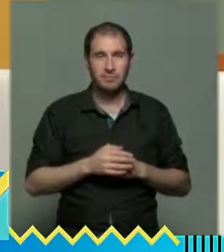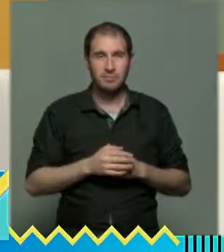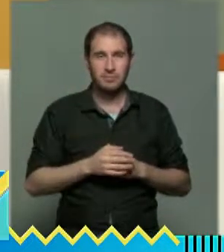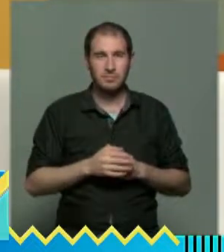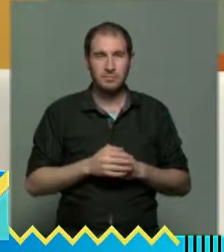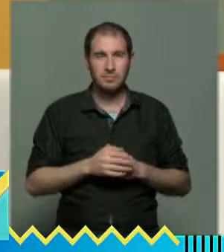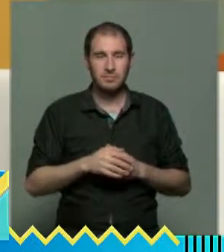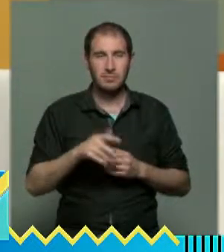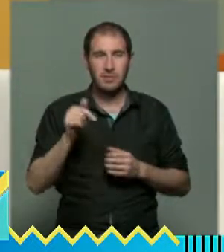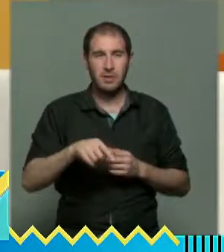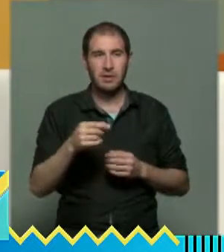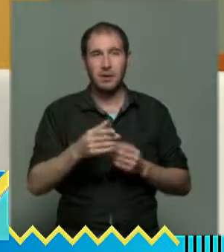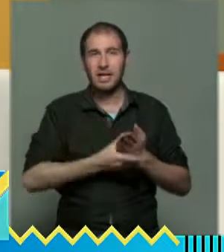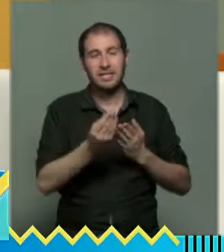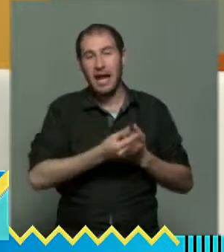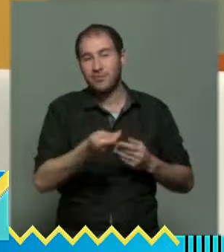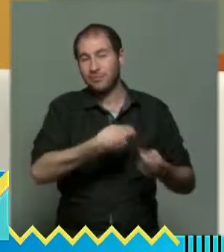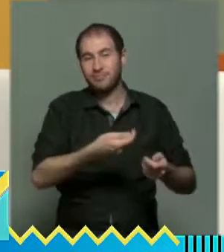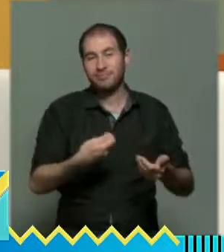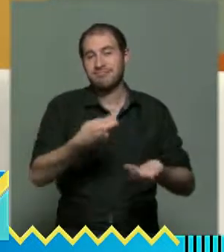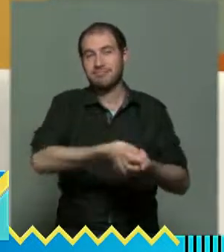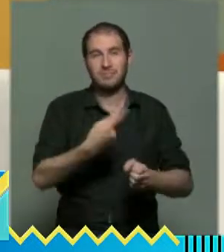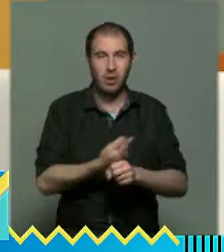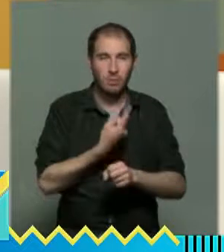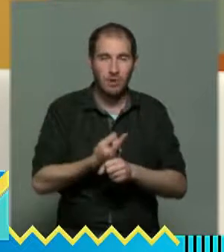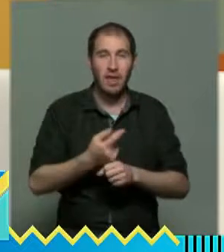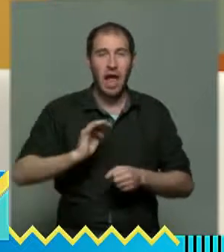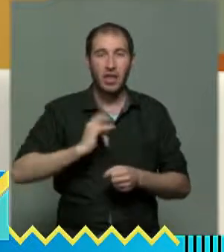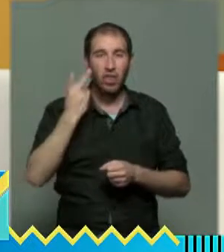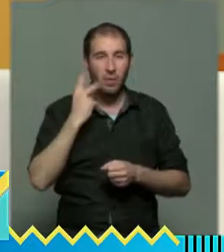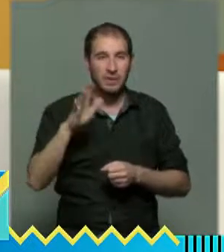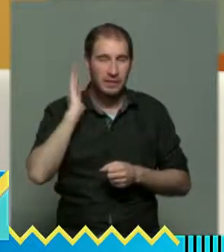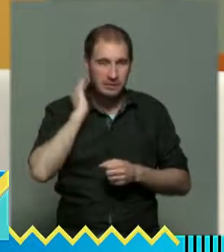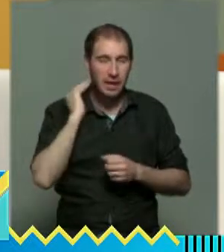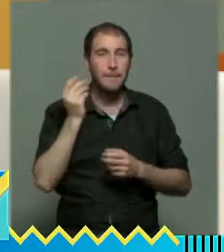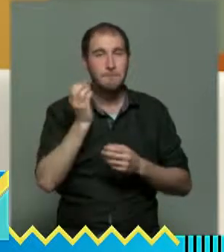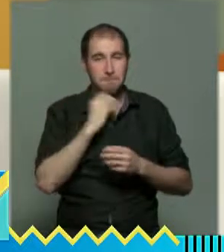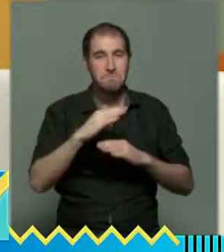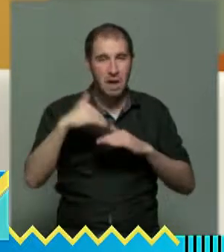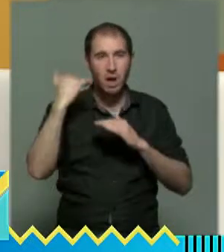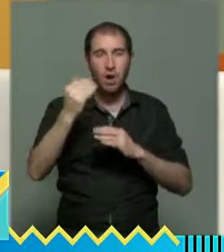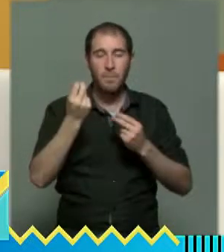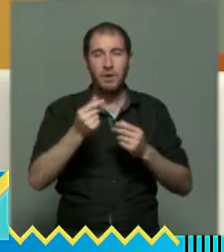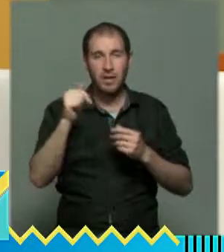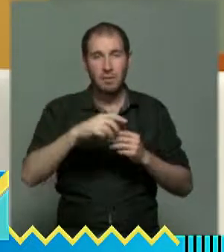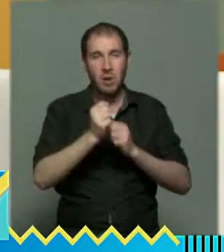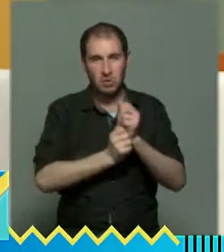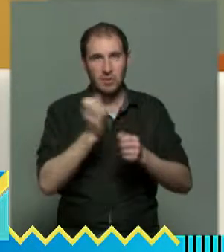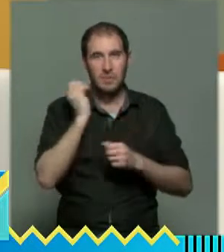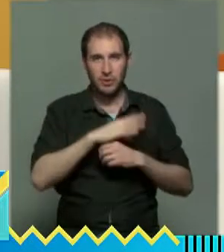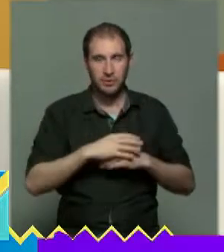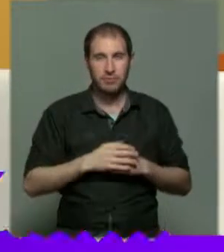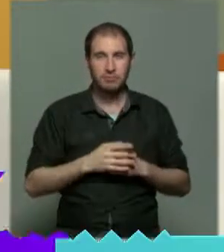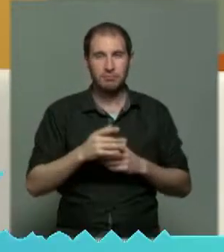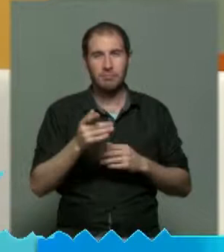podíamos cubrir los costos de producción. Claro. El 2016 se produjo una mejora fundamentalmente por la caída de la producción. Yo